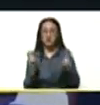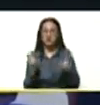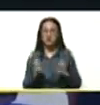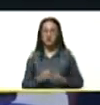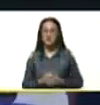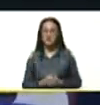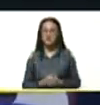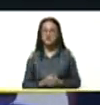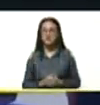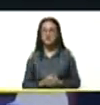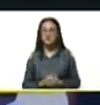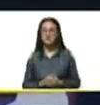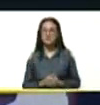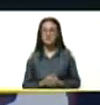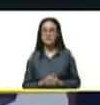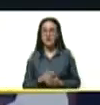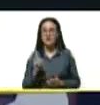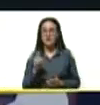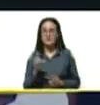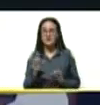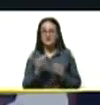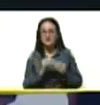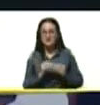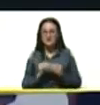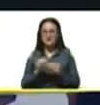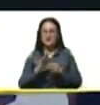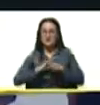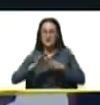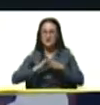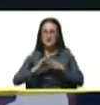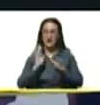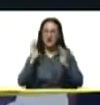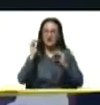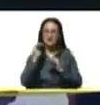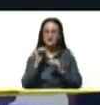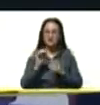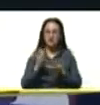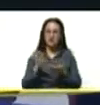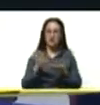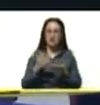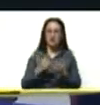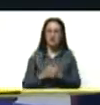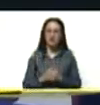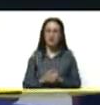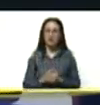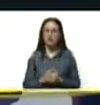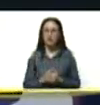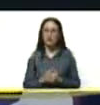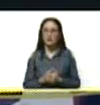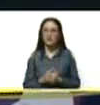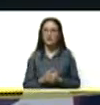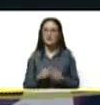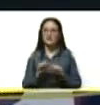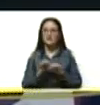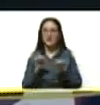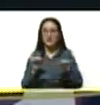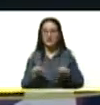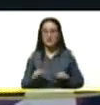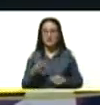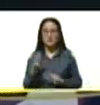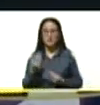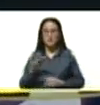así que también abarca impermeabilización, atención de filtraciones, los sistemas, muy importante, presidente,